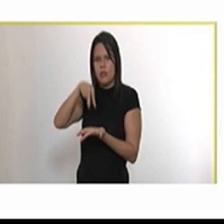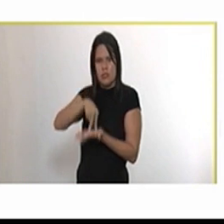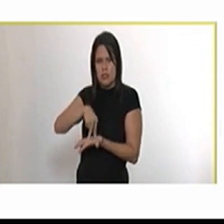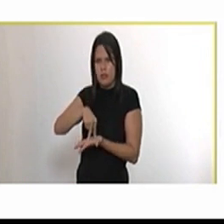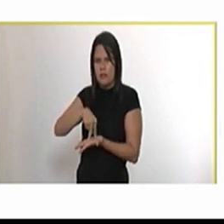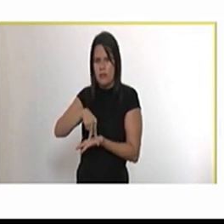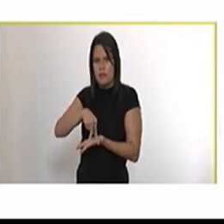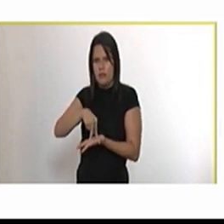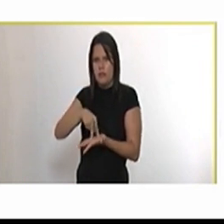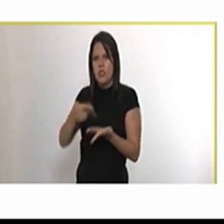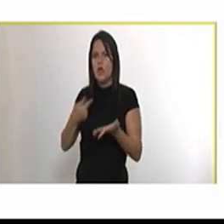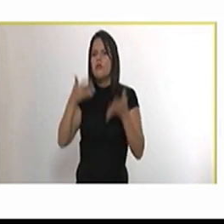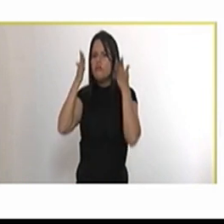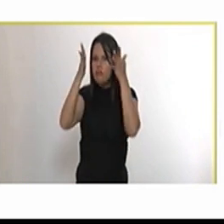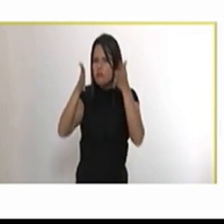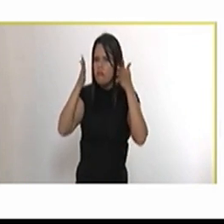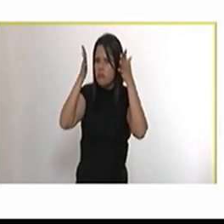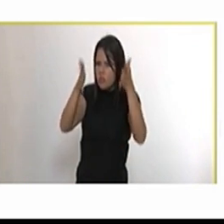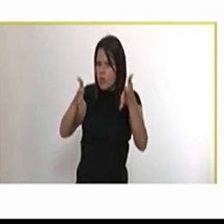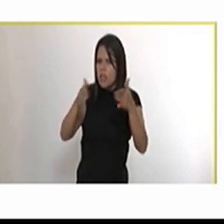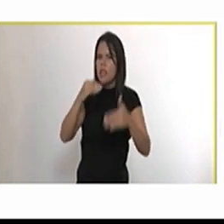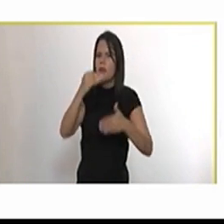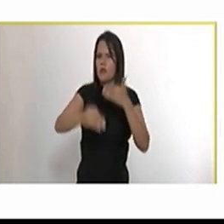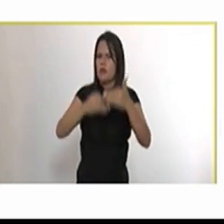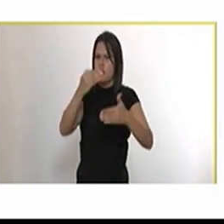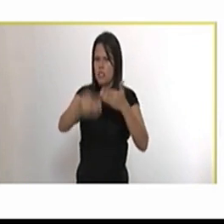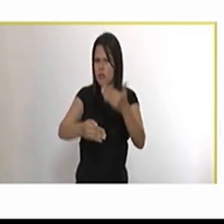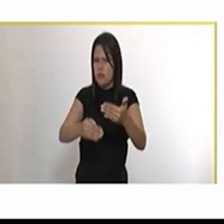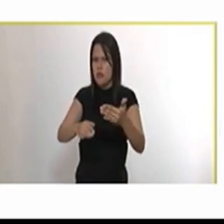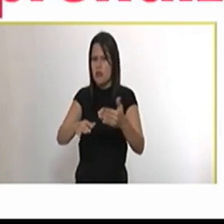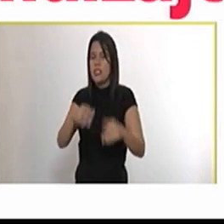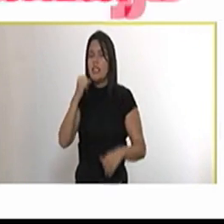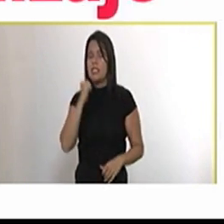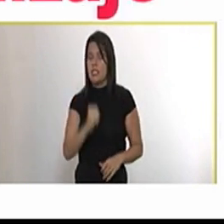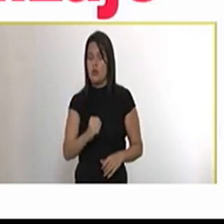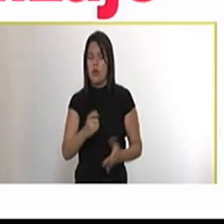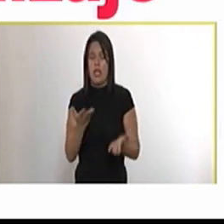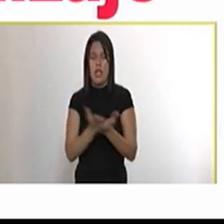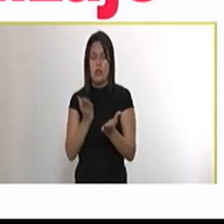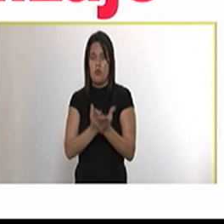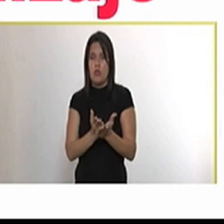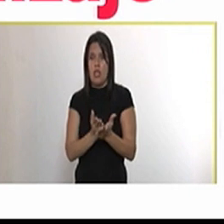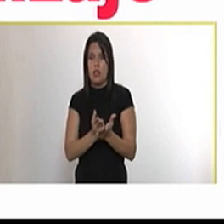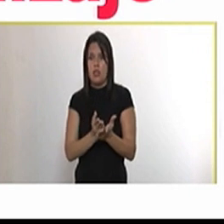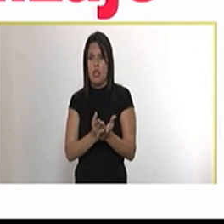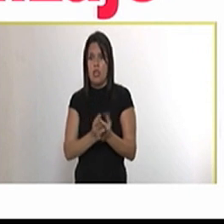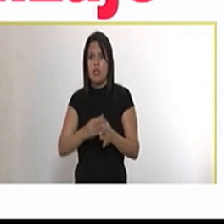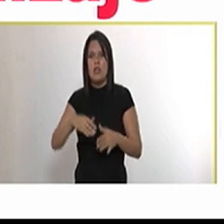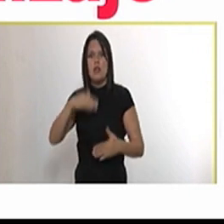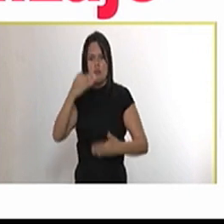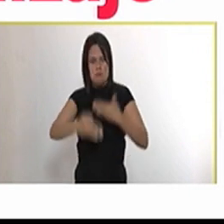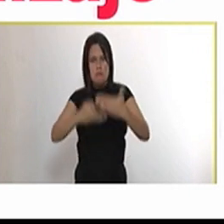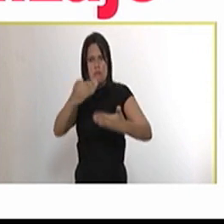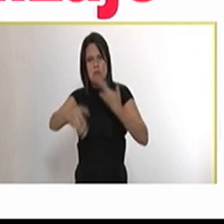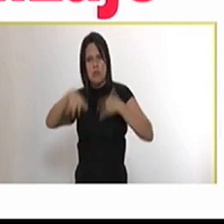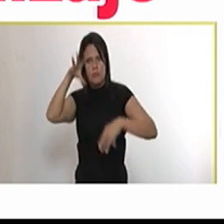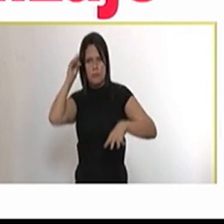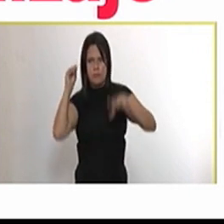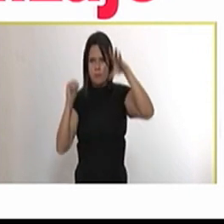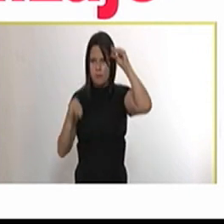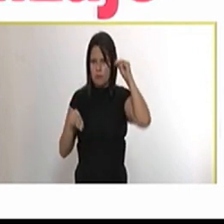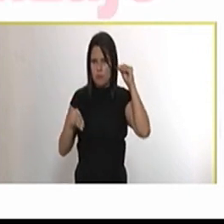es un mediador del proceso y se asegura de que el estudiante progrese en su aprendizaje o lo